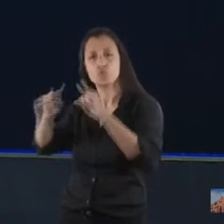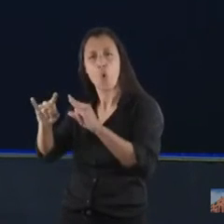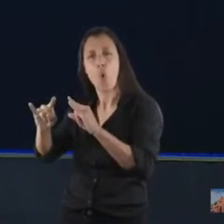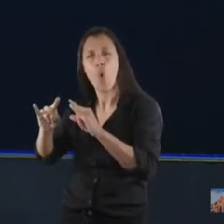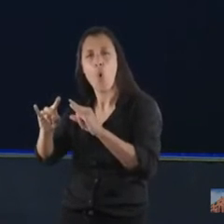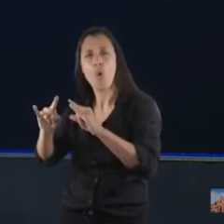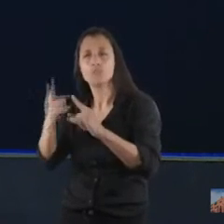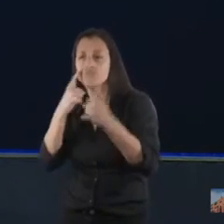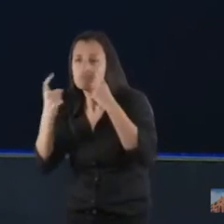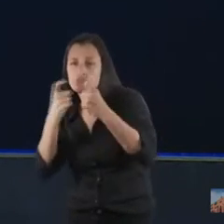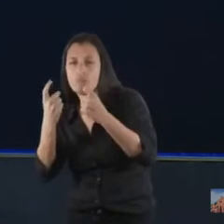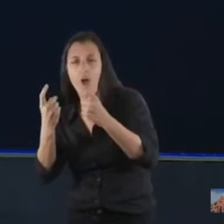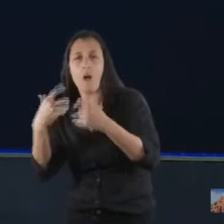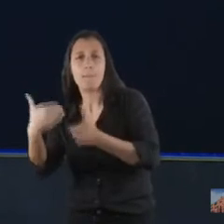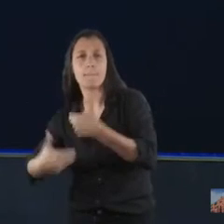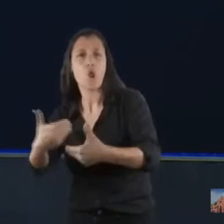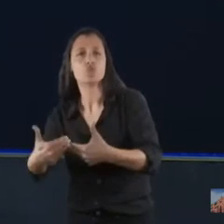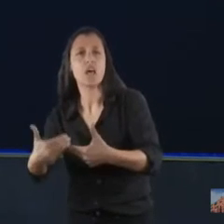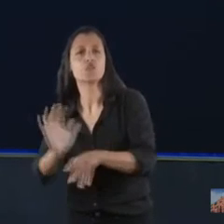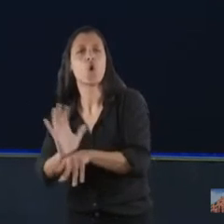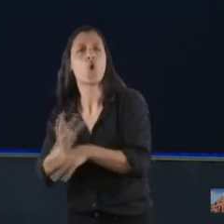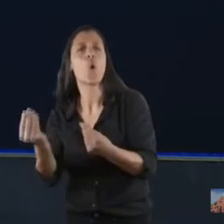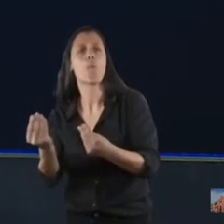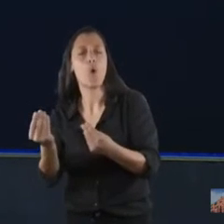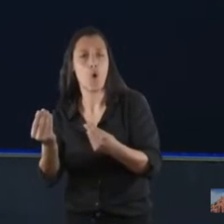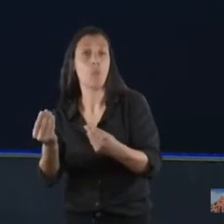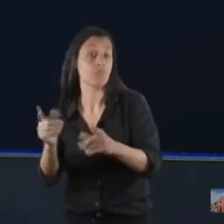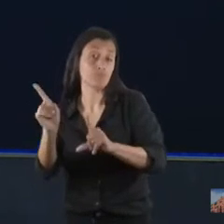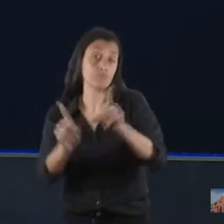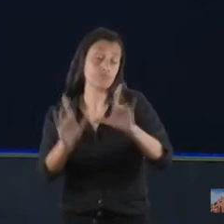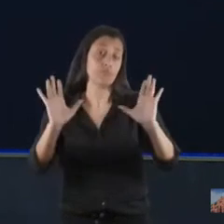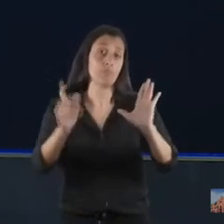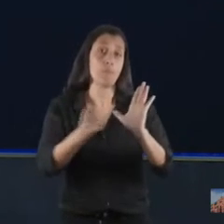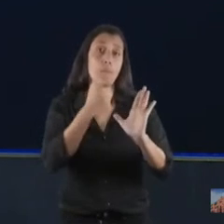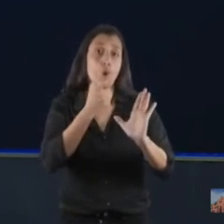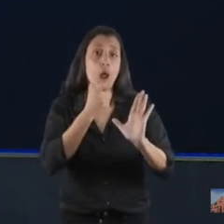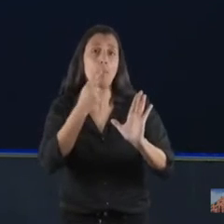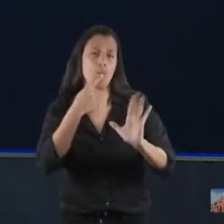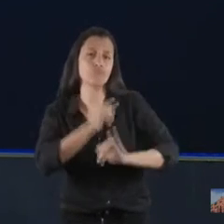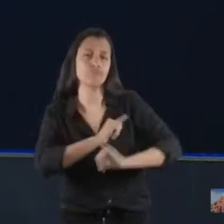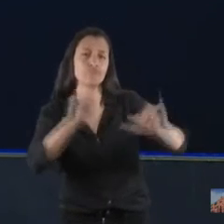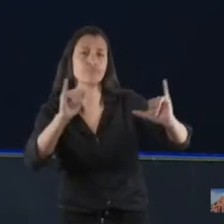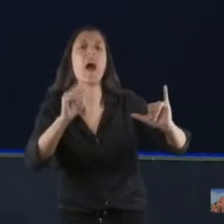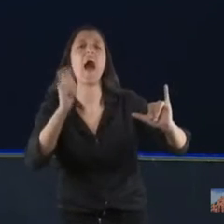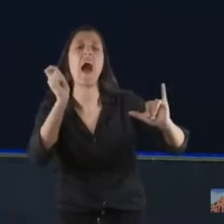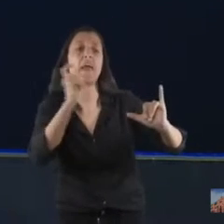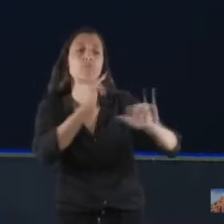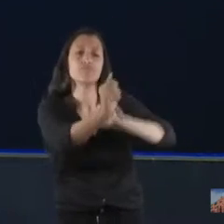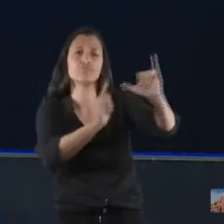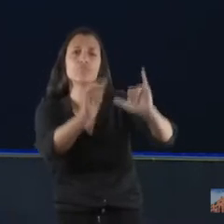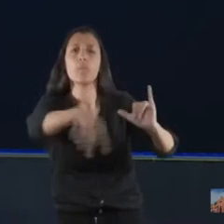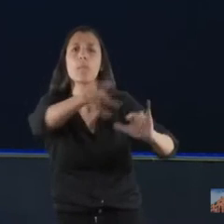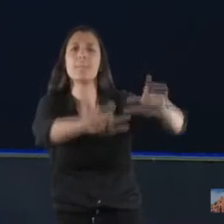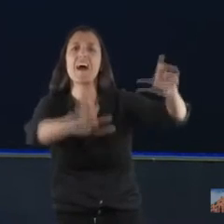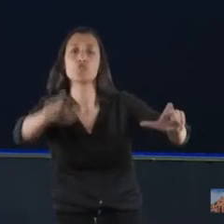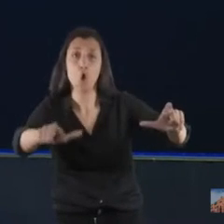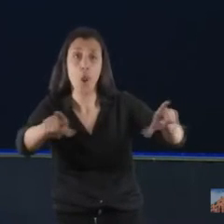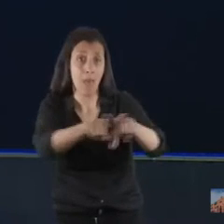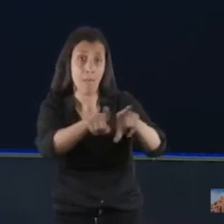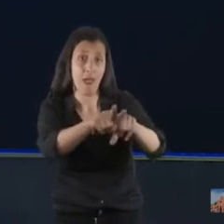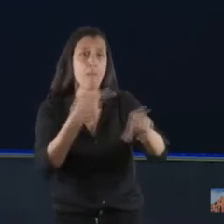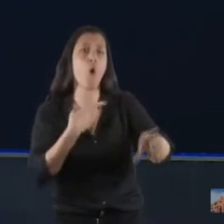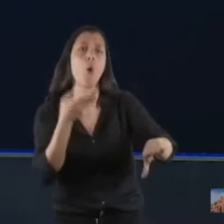en un procedimiento que de alguna manera es de notificación a usuarios ya